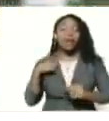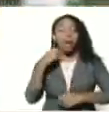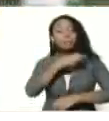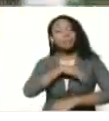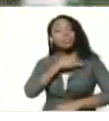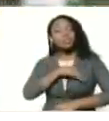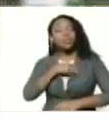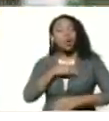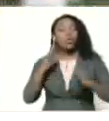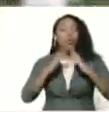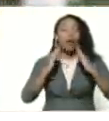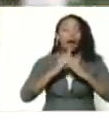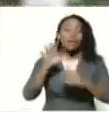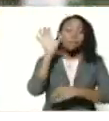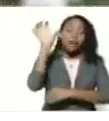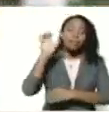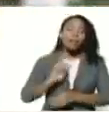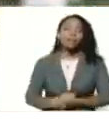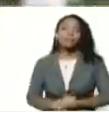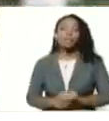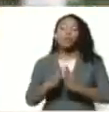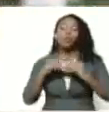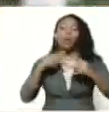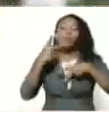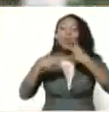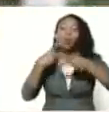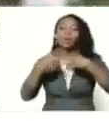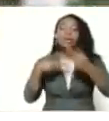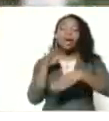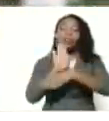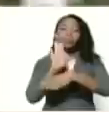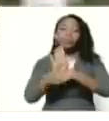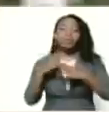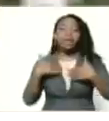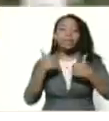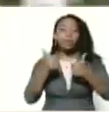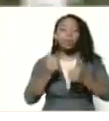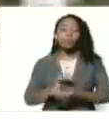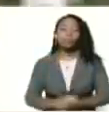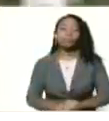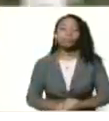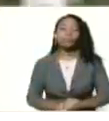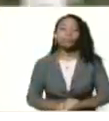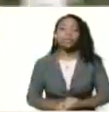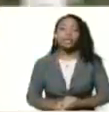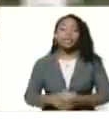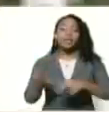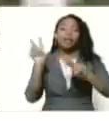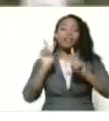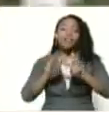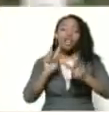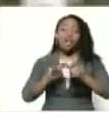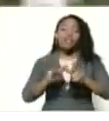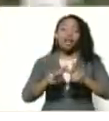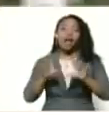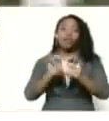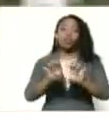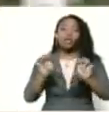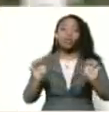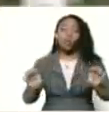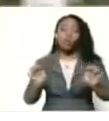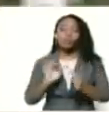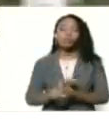Misión de Hogares de la Patria, toda la política de protección de la salud, de la vivienda, de la